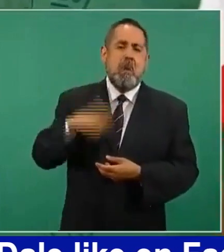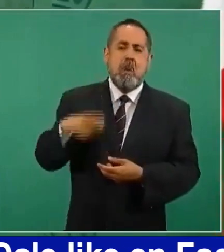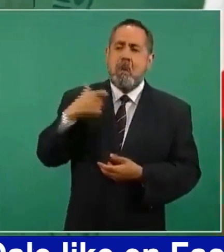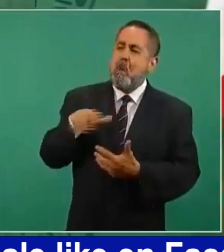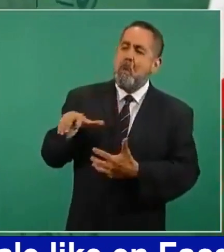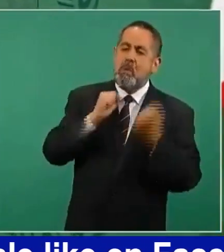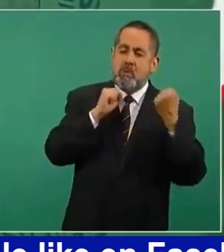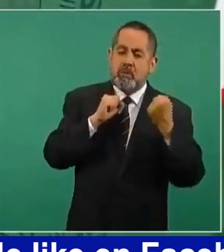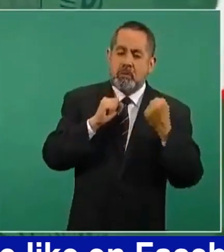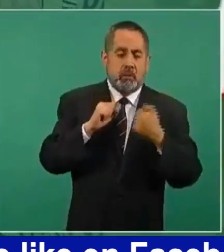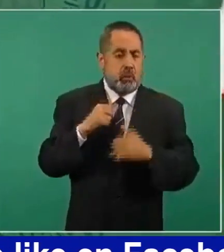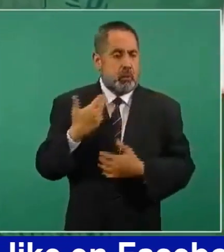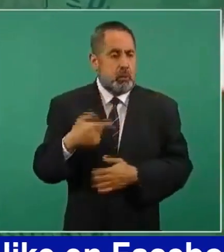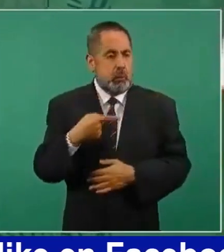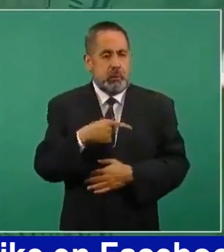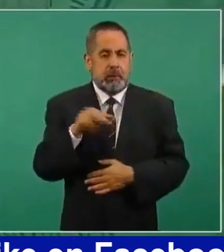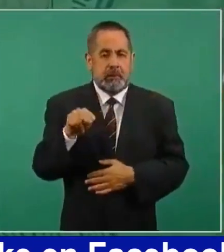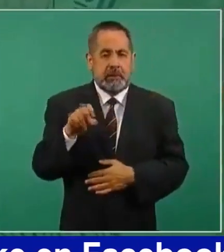El neoliberalismo